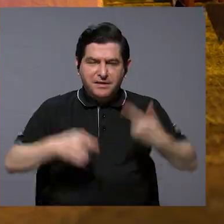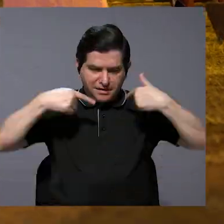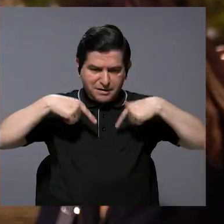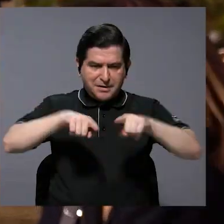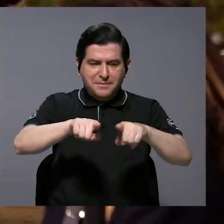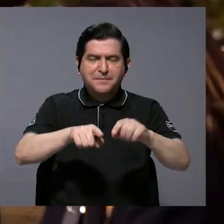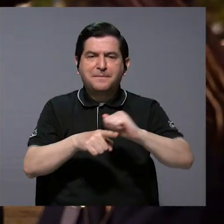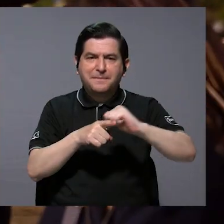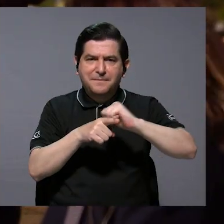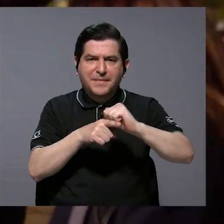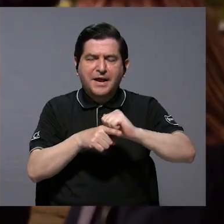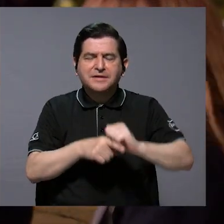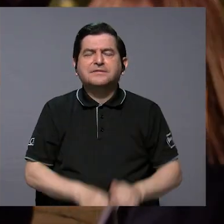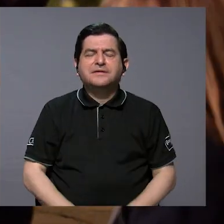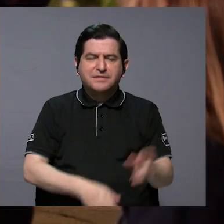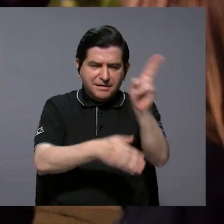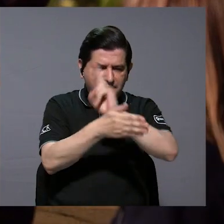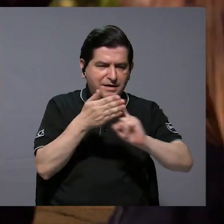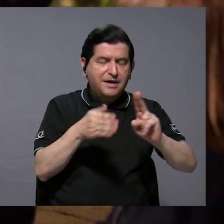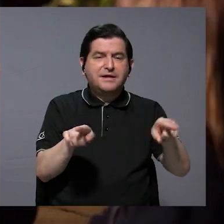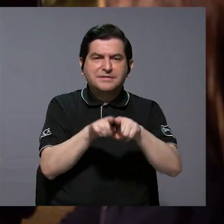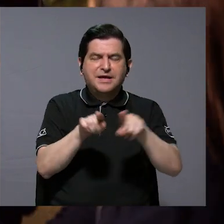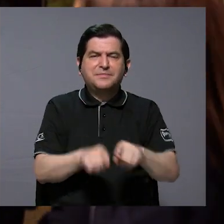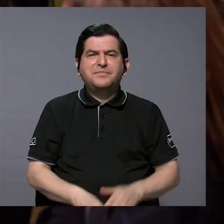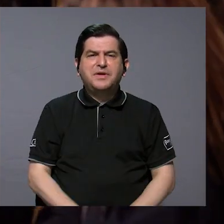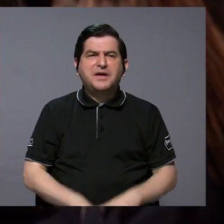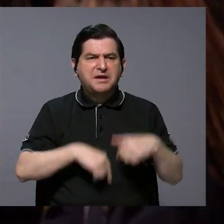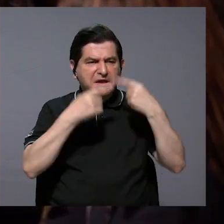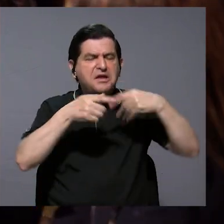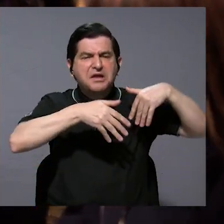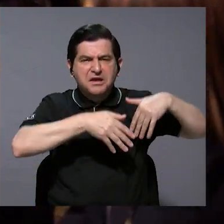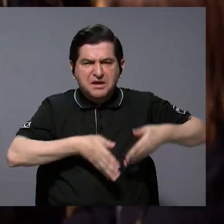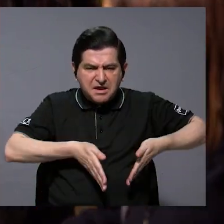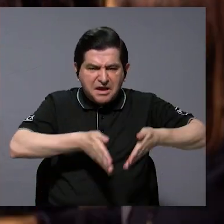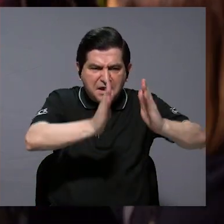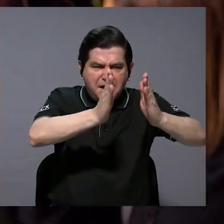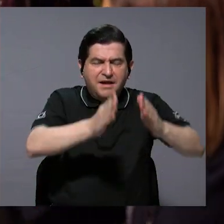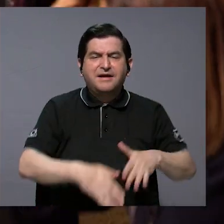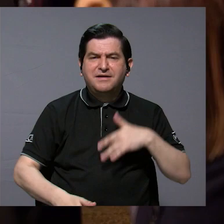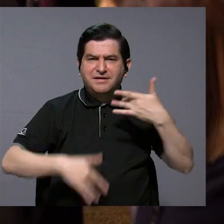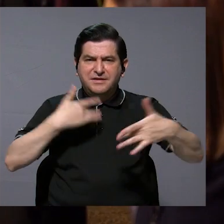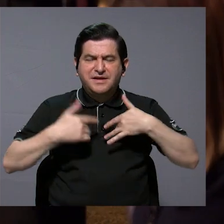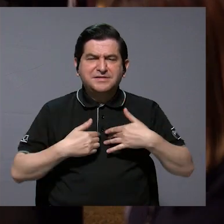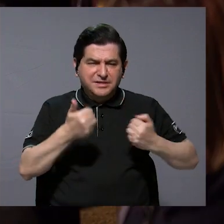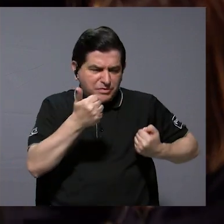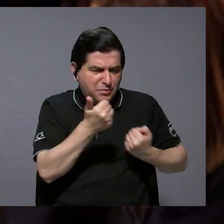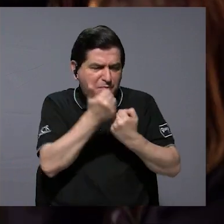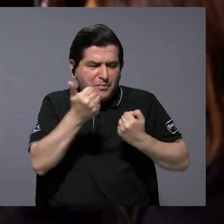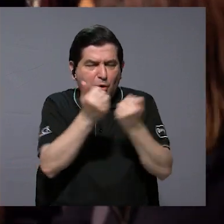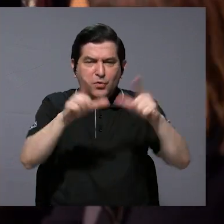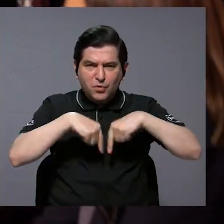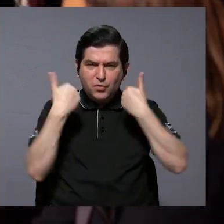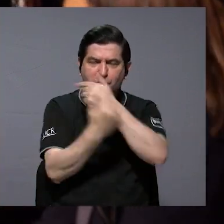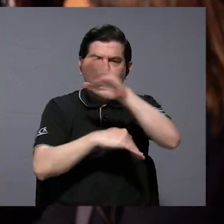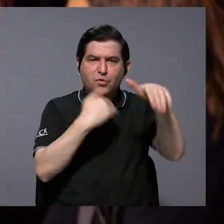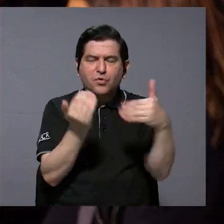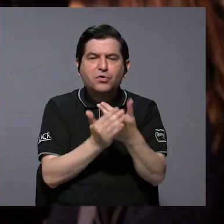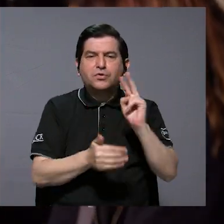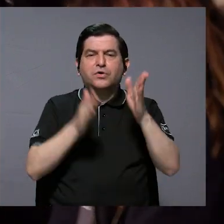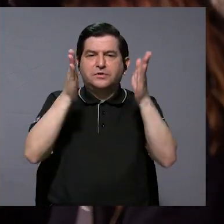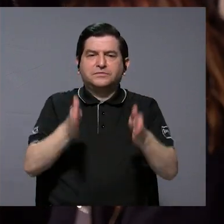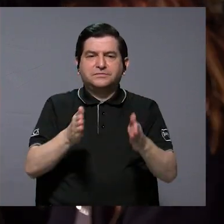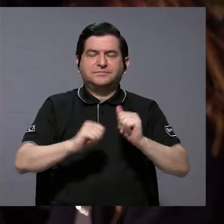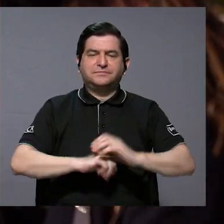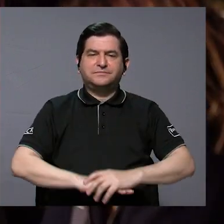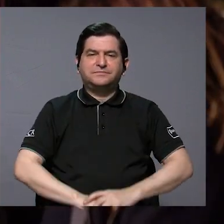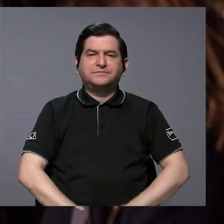¿verdad? Como el paralelo a nuestras prácticas académicas, nos hace sentido salir a la calle y sentir el acuerpamiento colectivo con